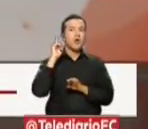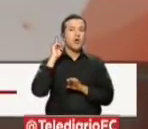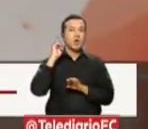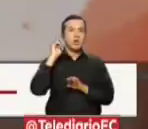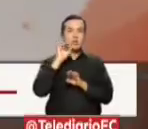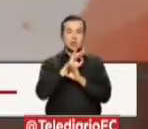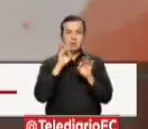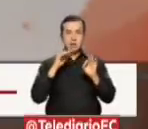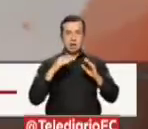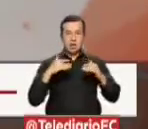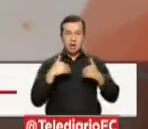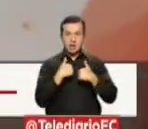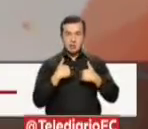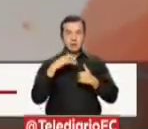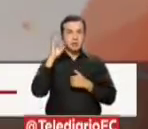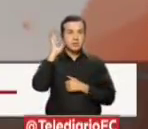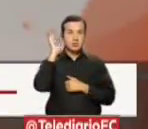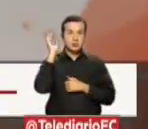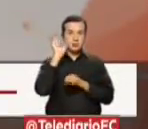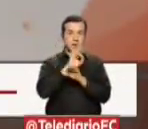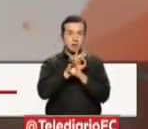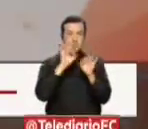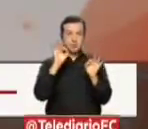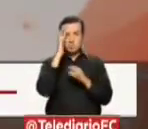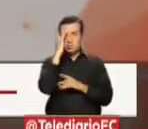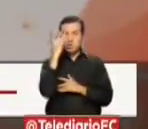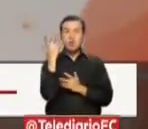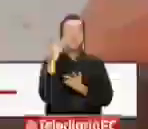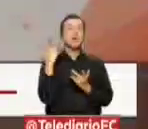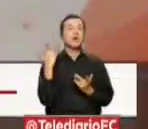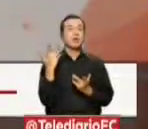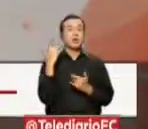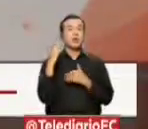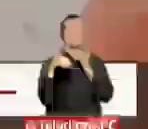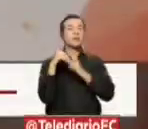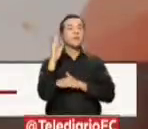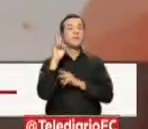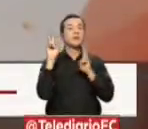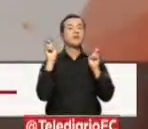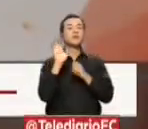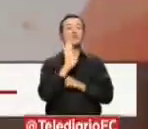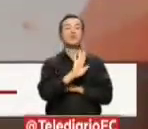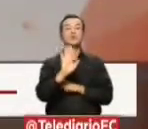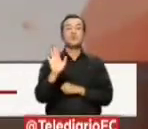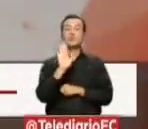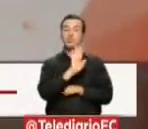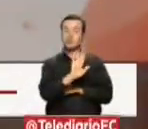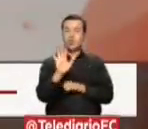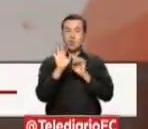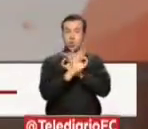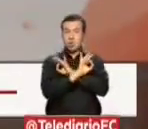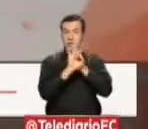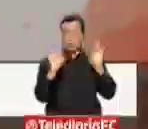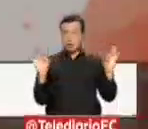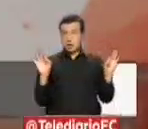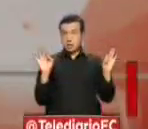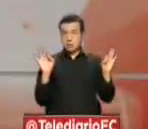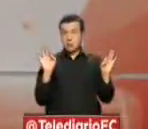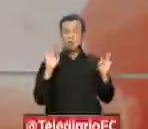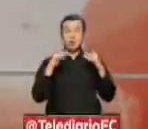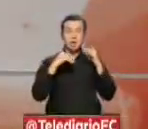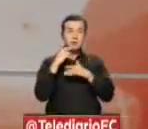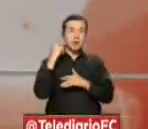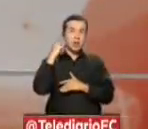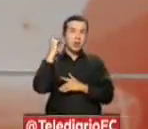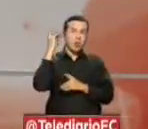animalitos. ¿Sabían que es súper importante tenerlas limpias? Porque de esto depende sobre todo el tema de su limpieza y que no tengan infecciones